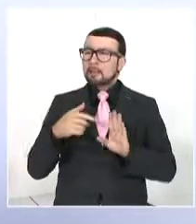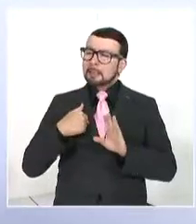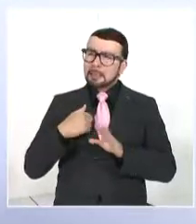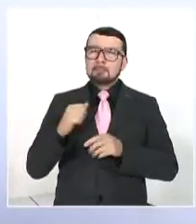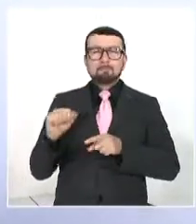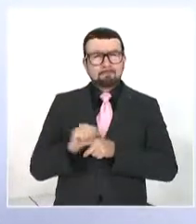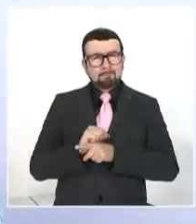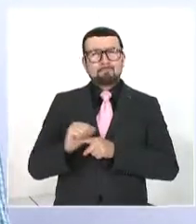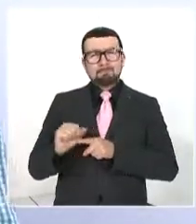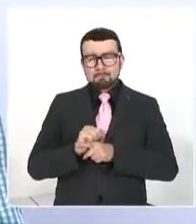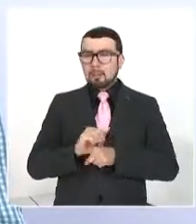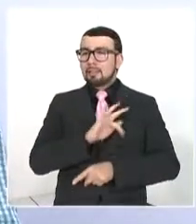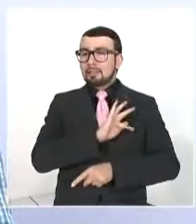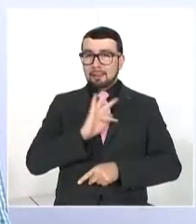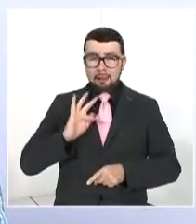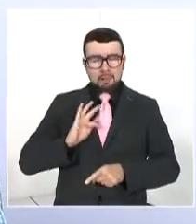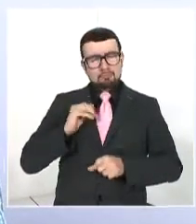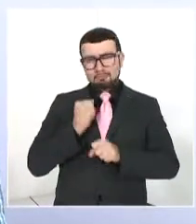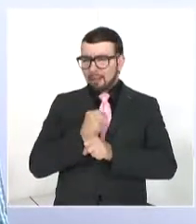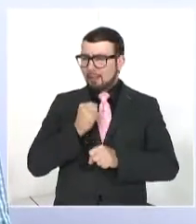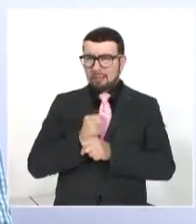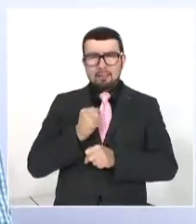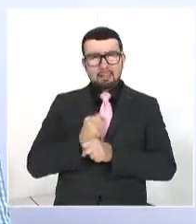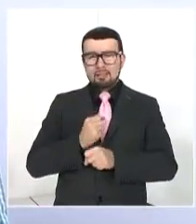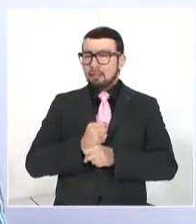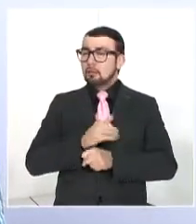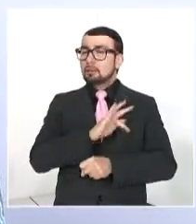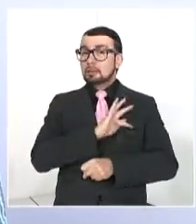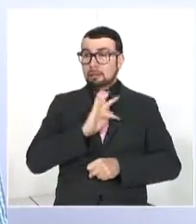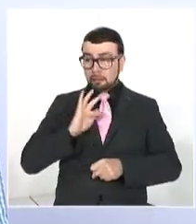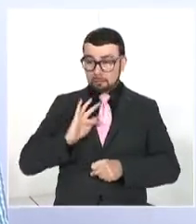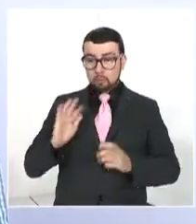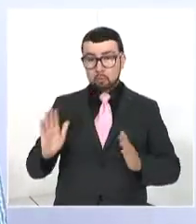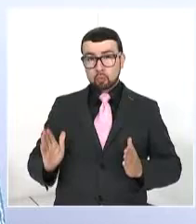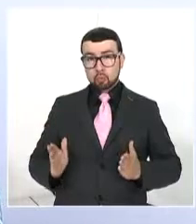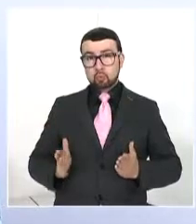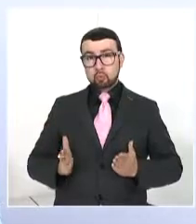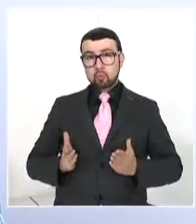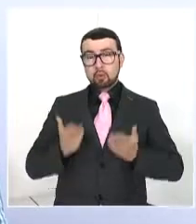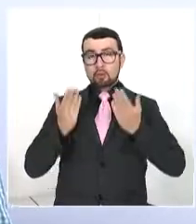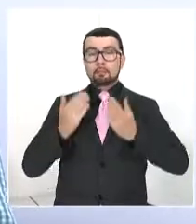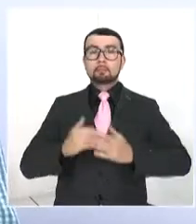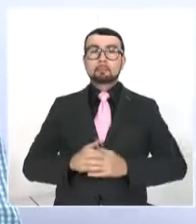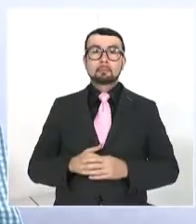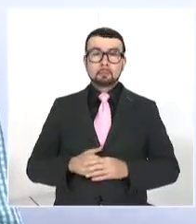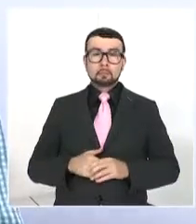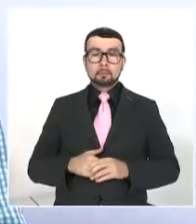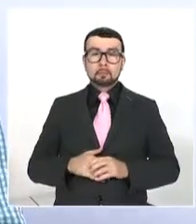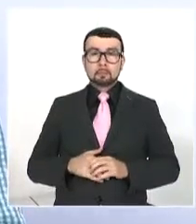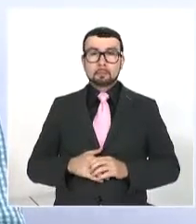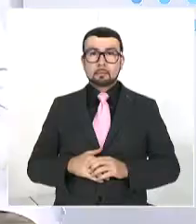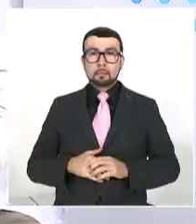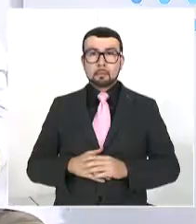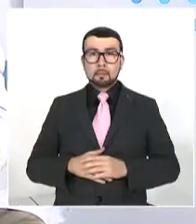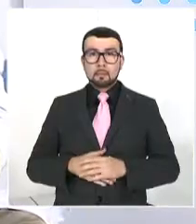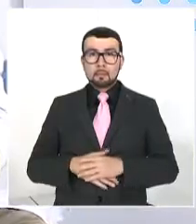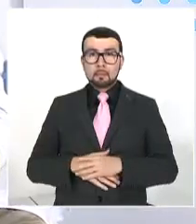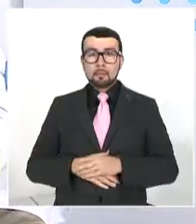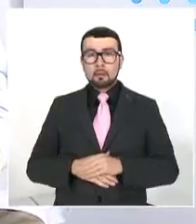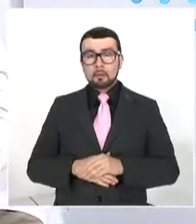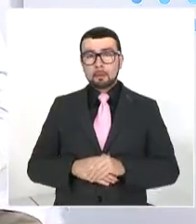eso ocupación, eso terapia de fondo. Y